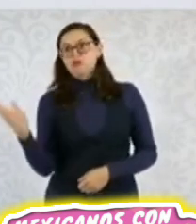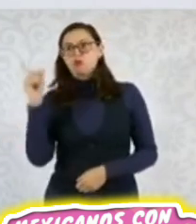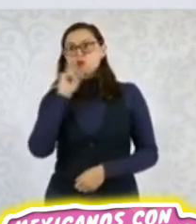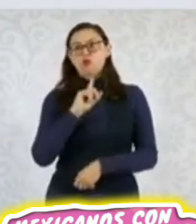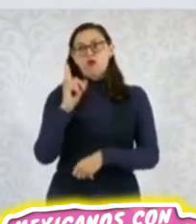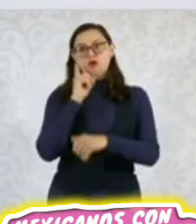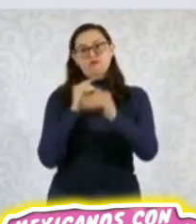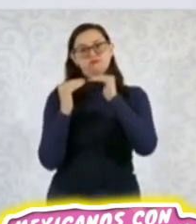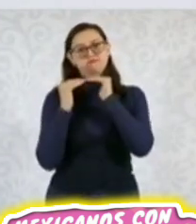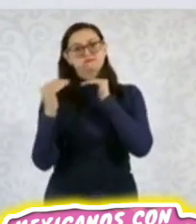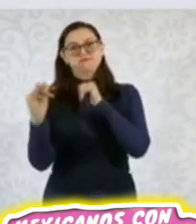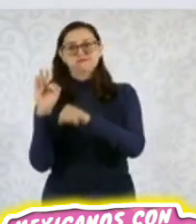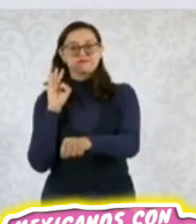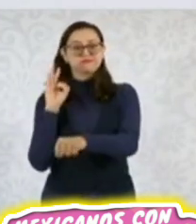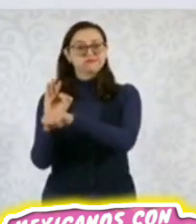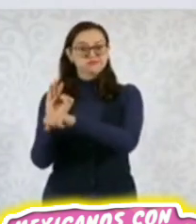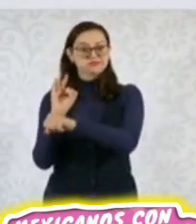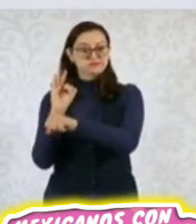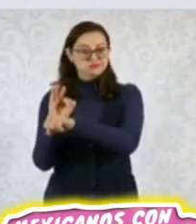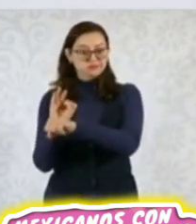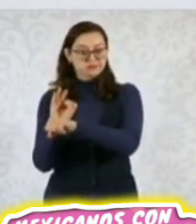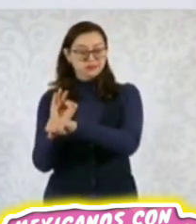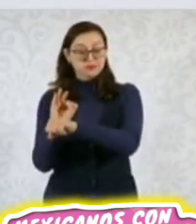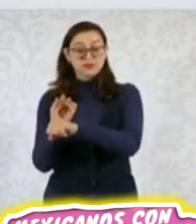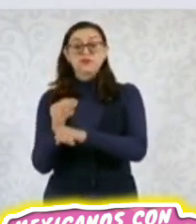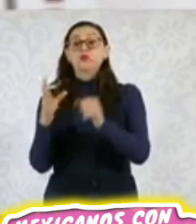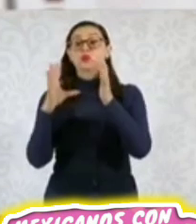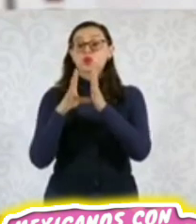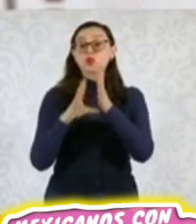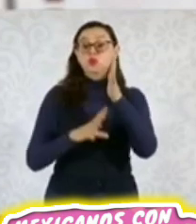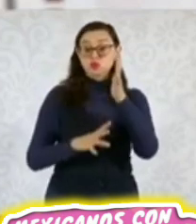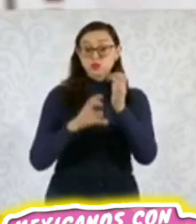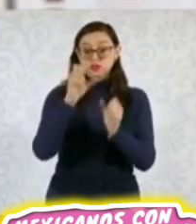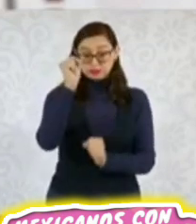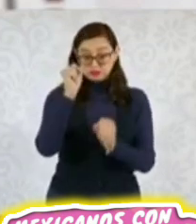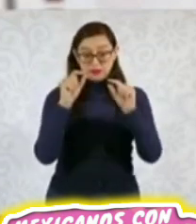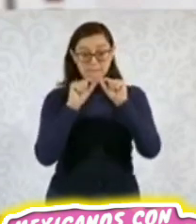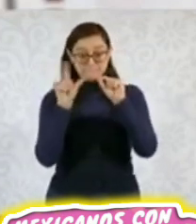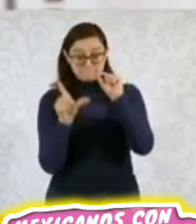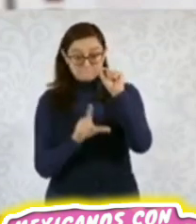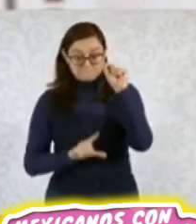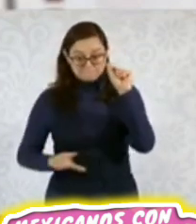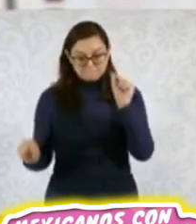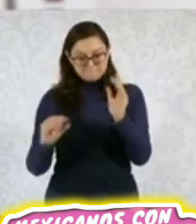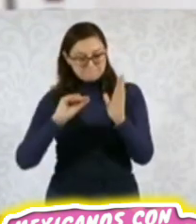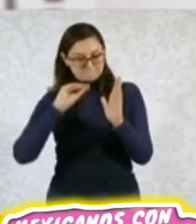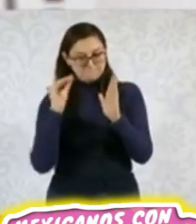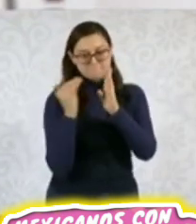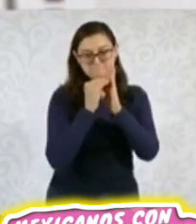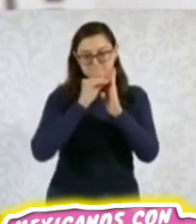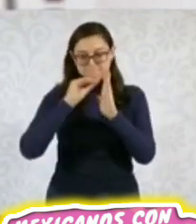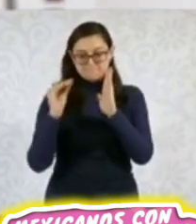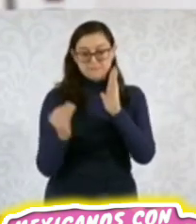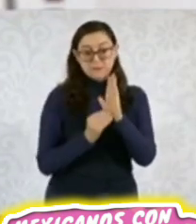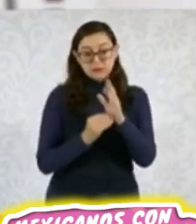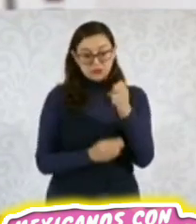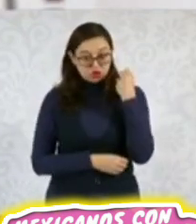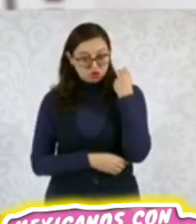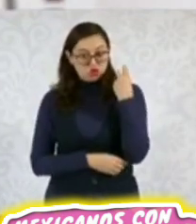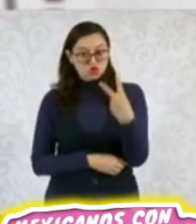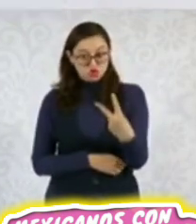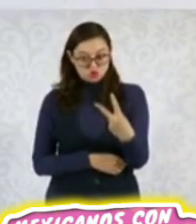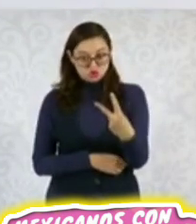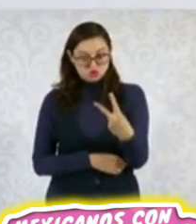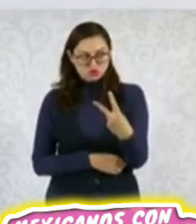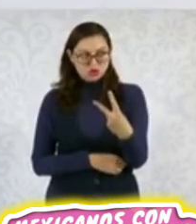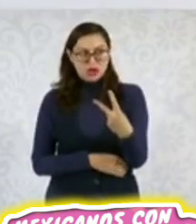que en la Constitución de la República quede establecida dos elementos fundamentales, o